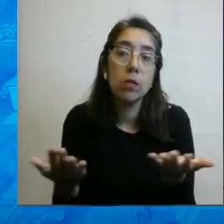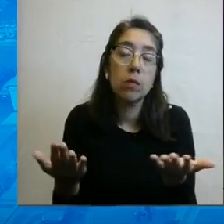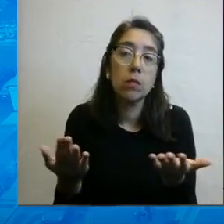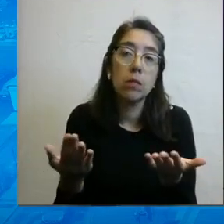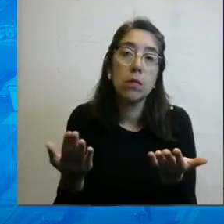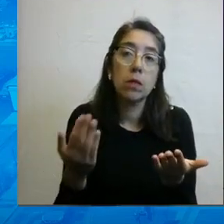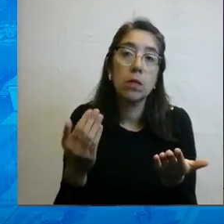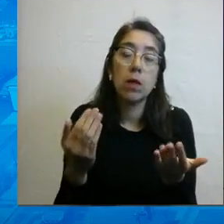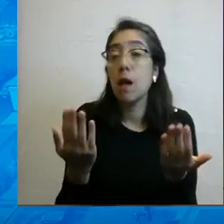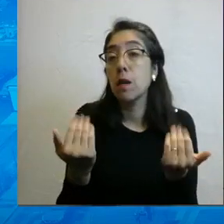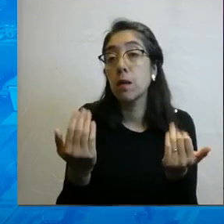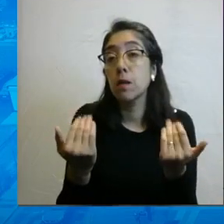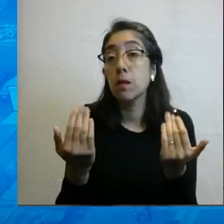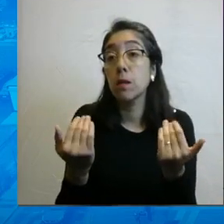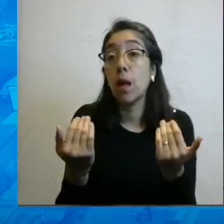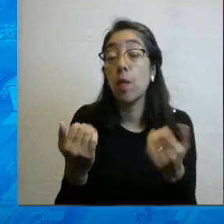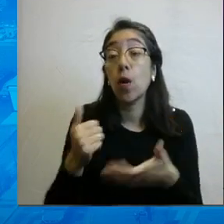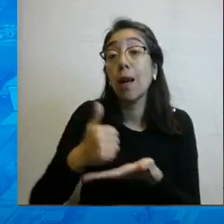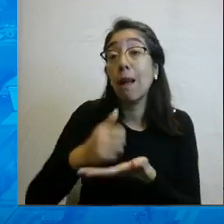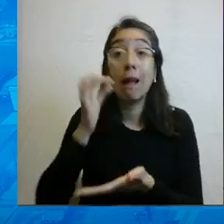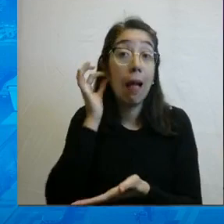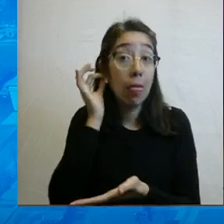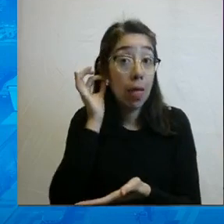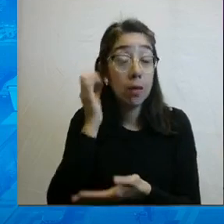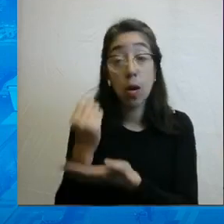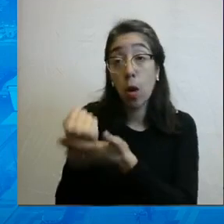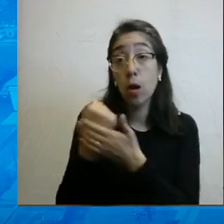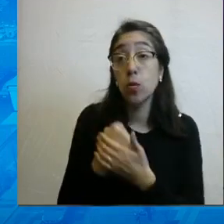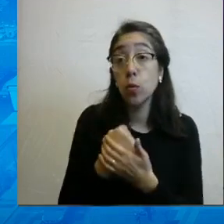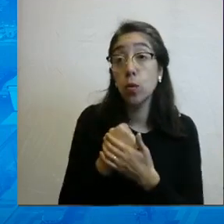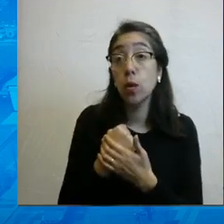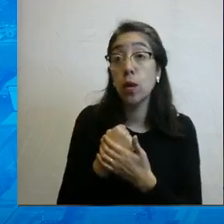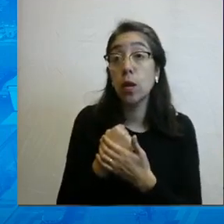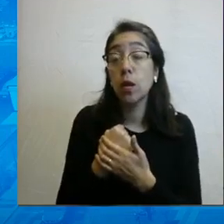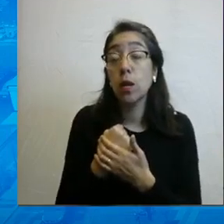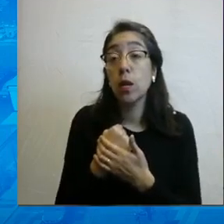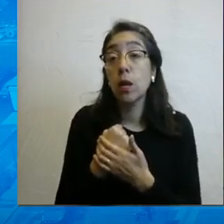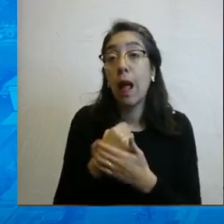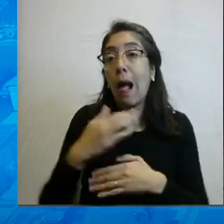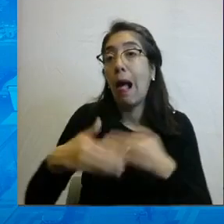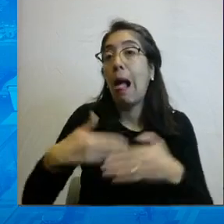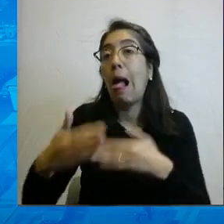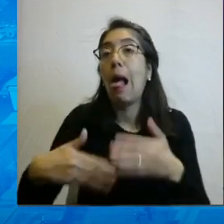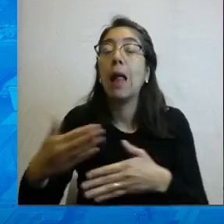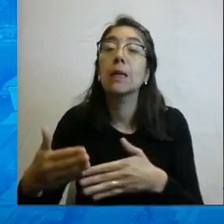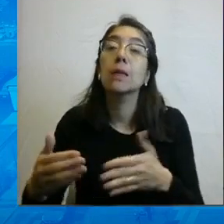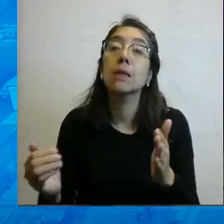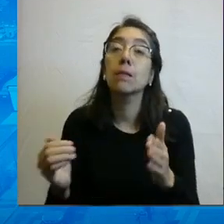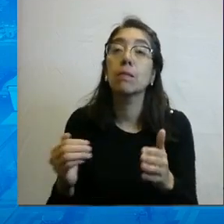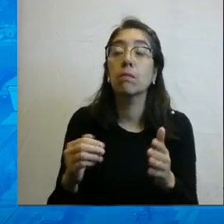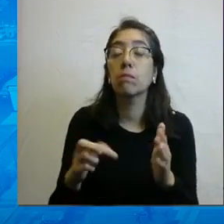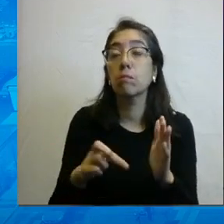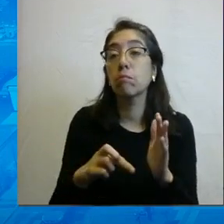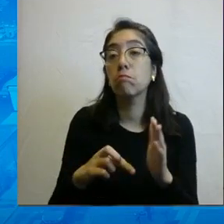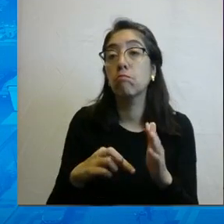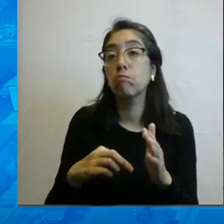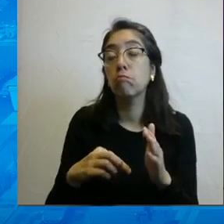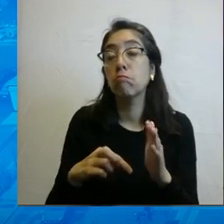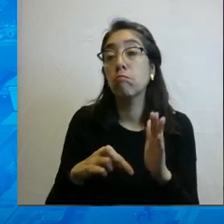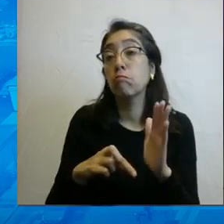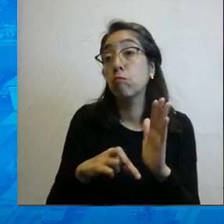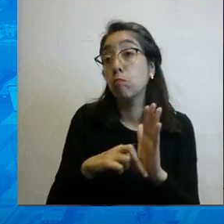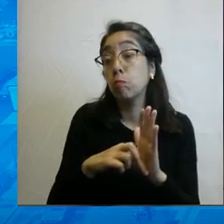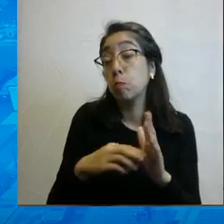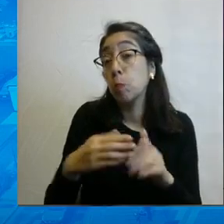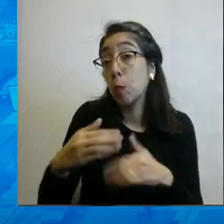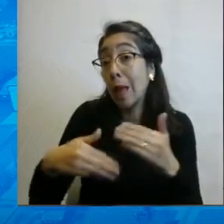que la alcaldesa, junto con ustedes, nos ayuden a acelerar el proceso, que hable con la empresa, porque la empresa ahora no ha hecho